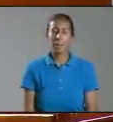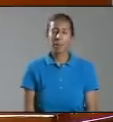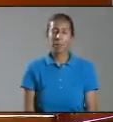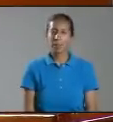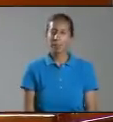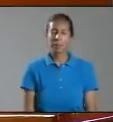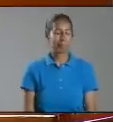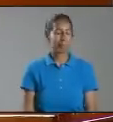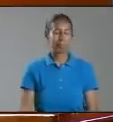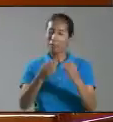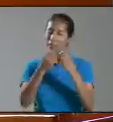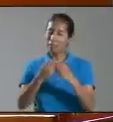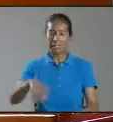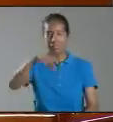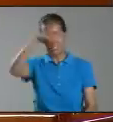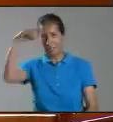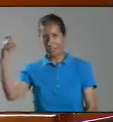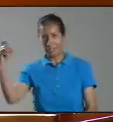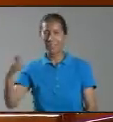despedida.